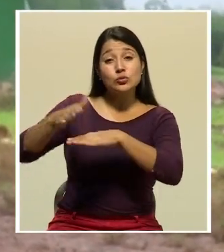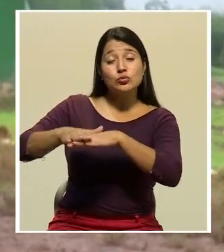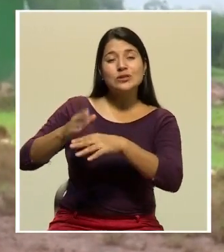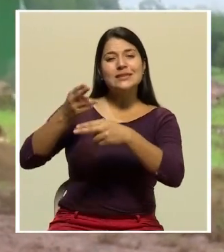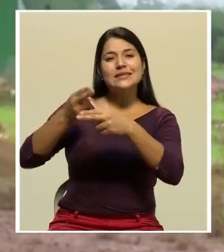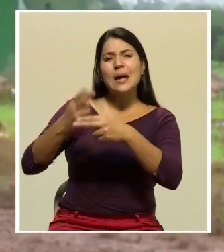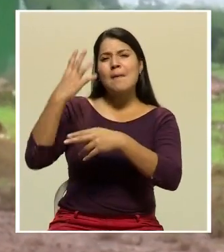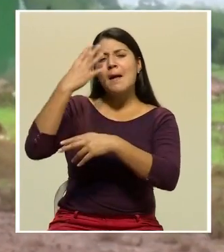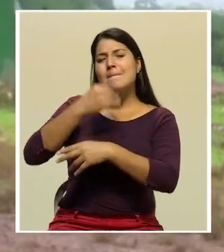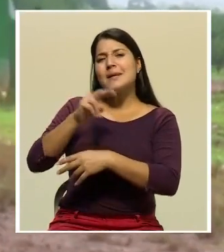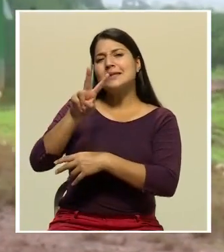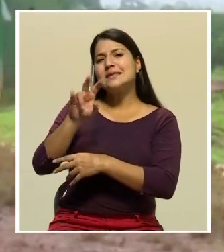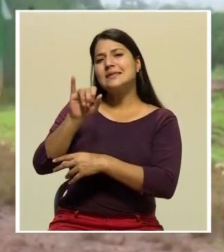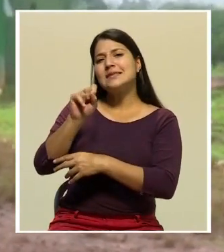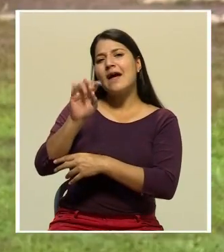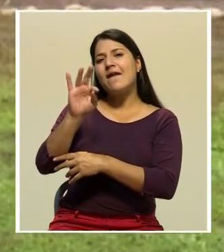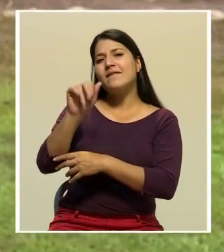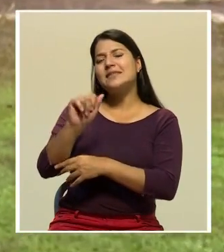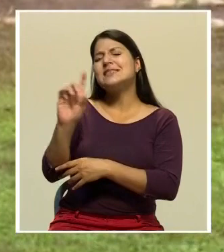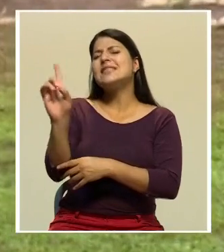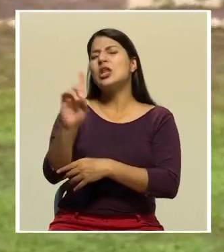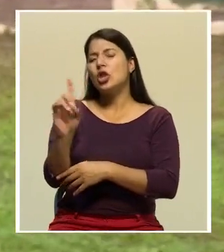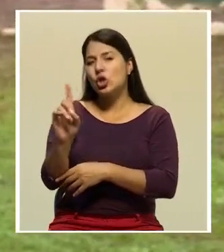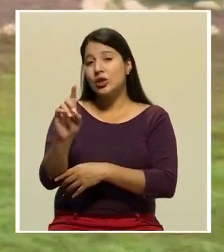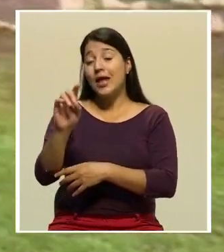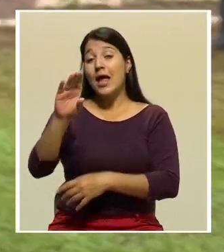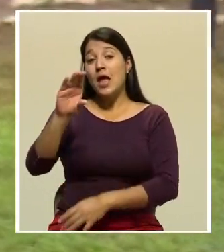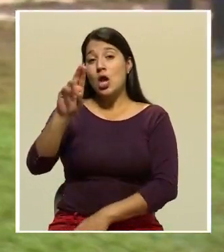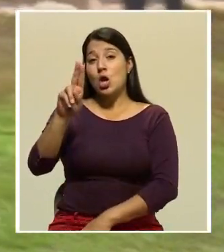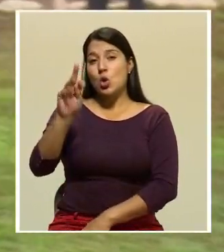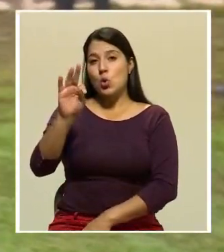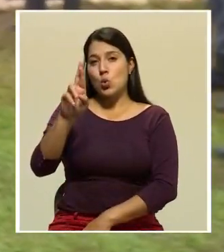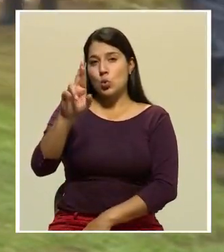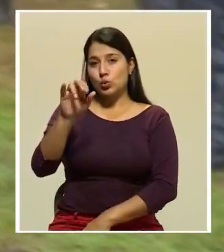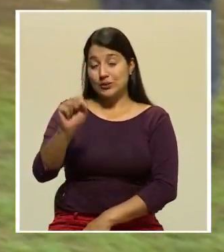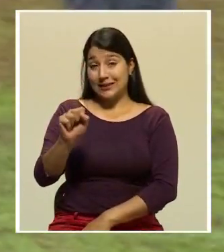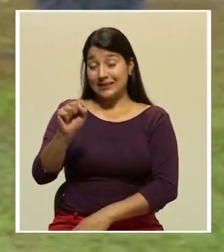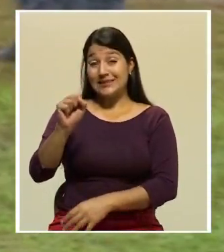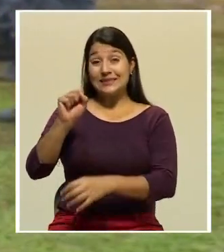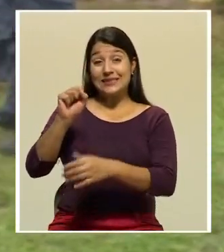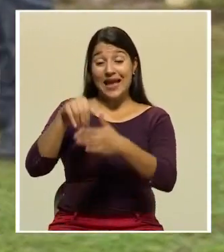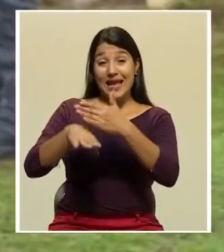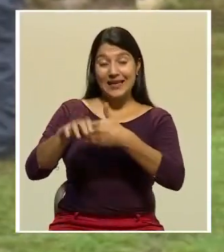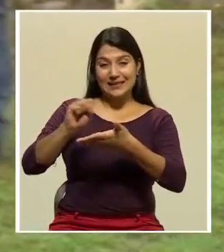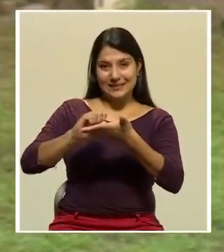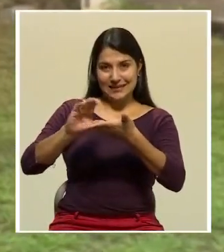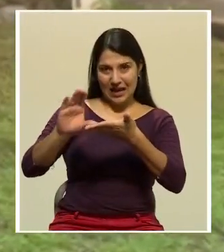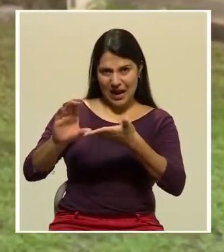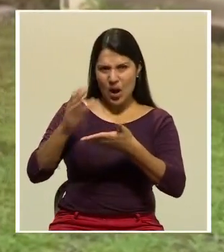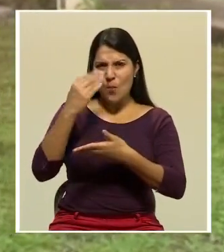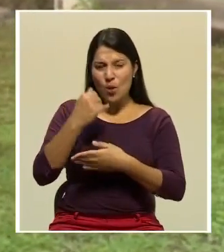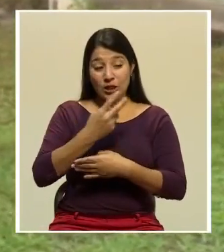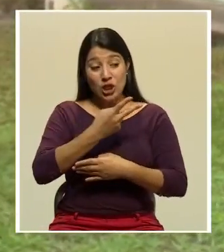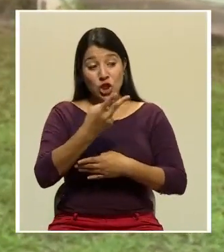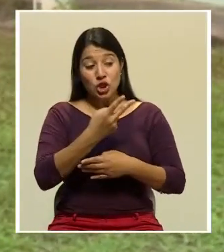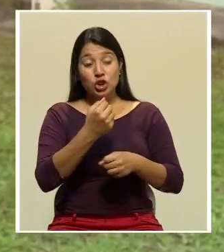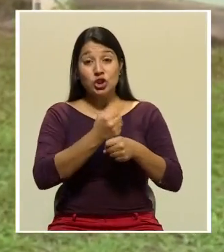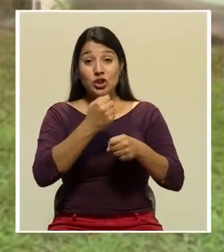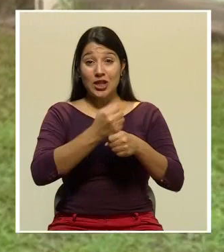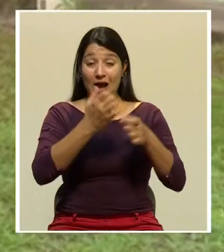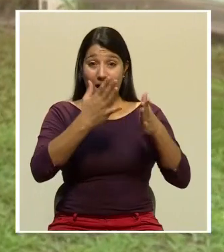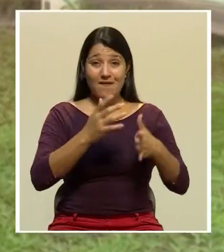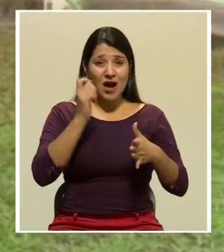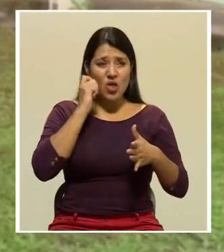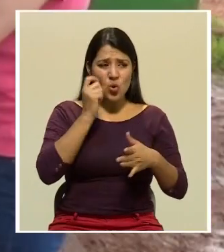Bellavista ubicada en Cutris de San Carlos, luego de que 2 trabajadoras de esta misma empresa denunciaran a Costa Rica Noticias una serie de